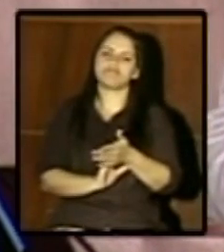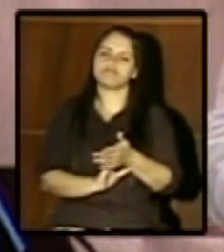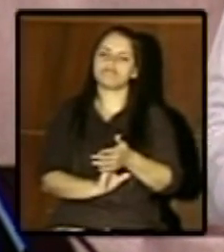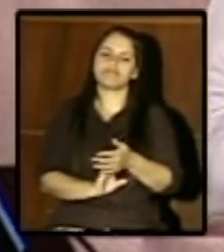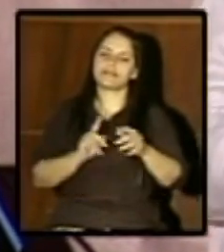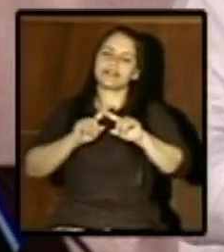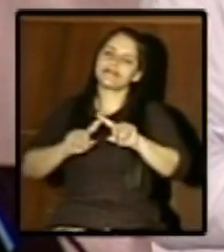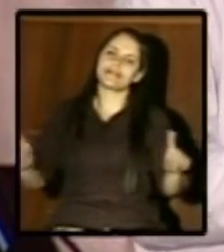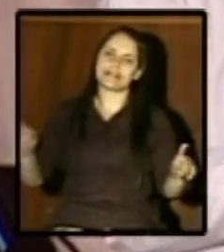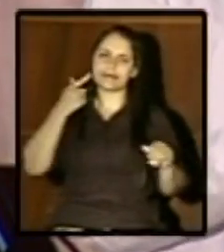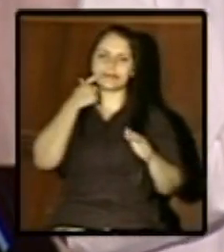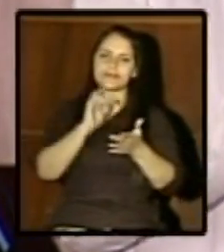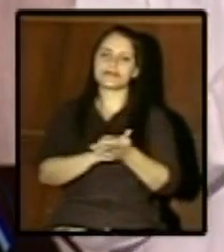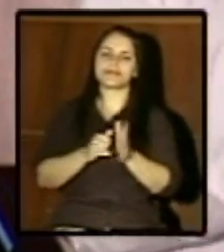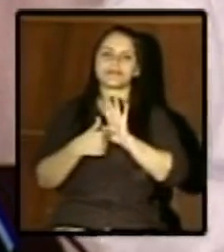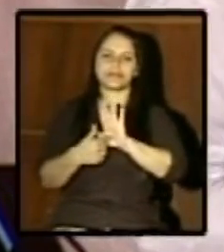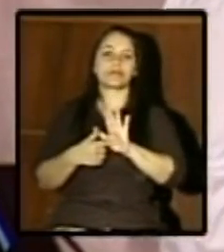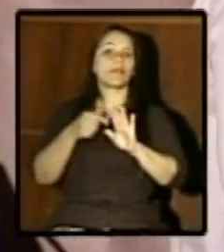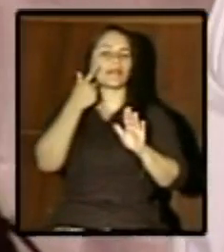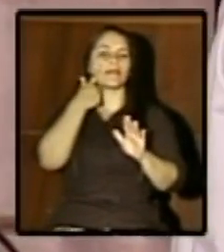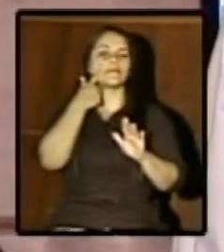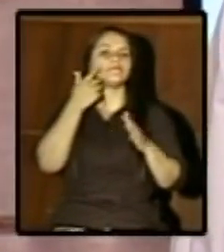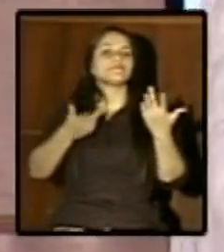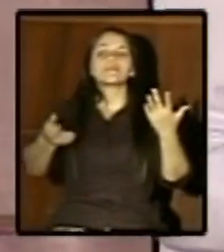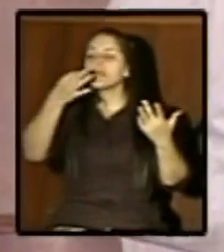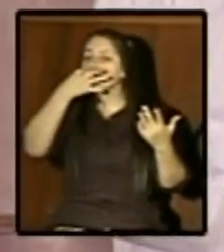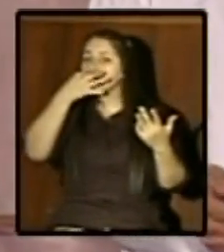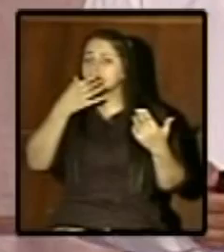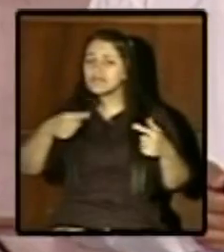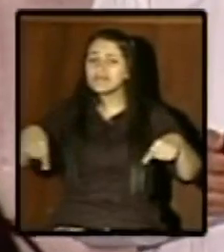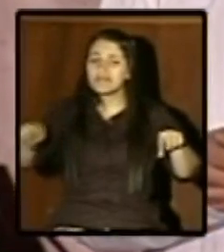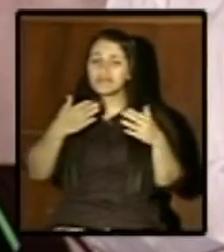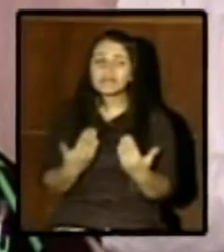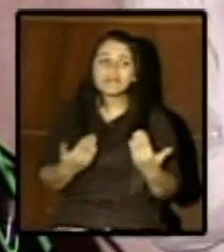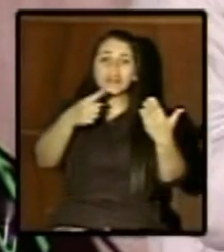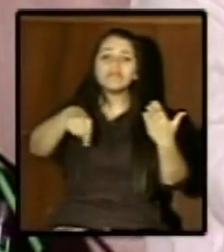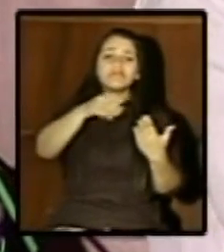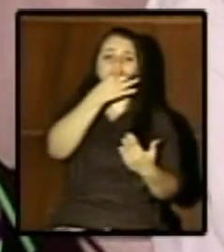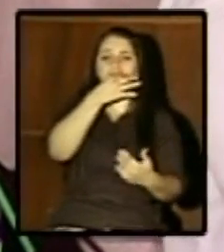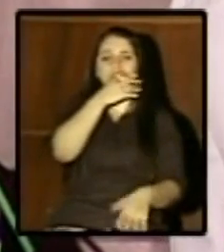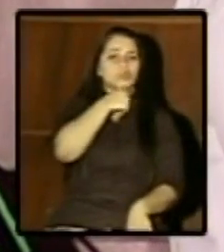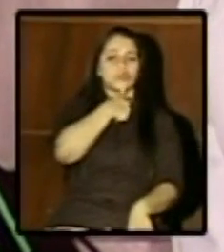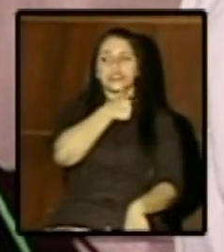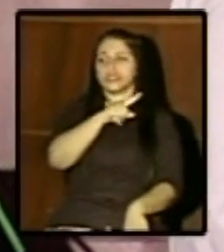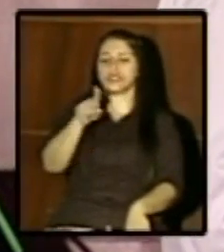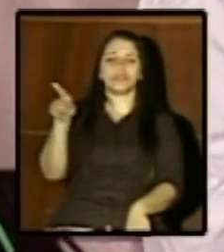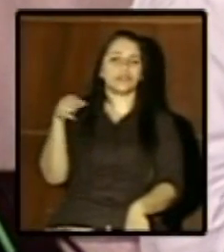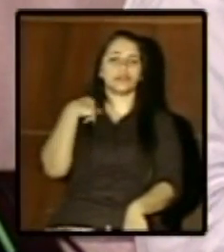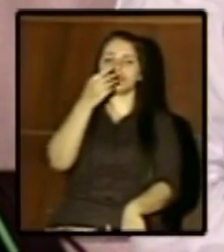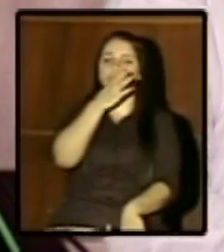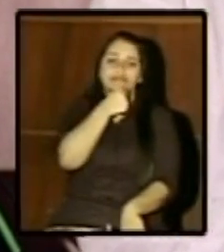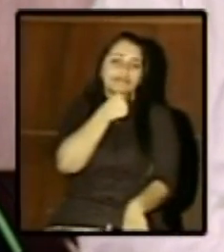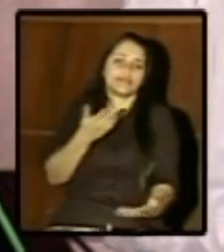no han demostrado contundentemente que sea tan efectiva como para recomendarla. Entonces, desde el punto de vista farmacológico no